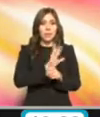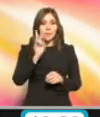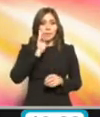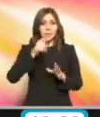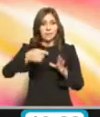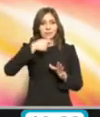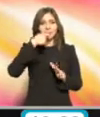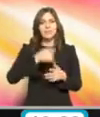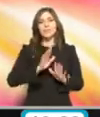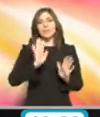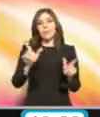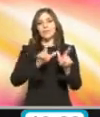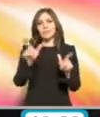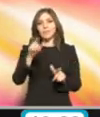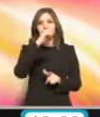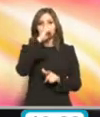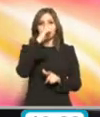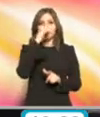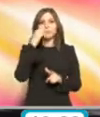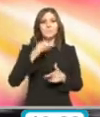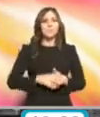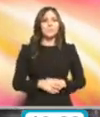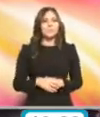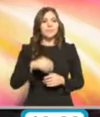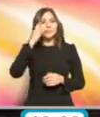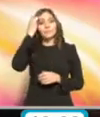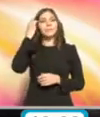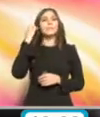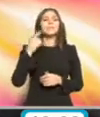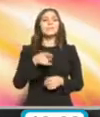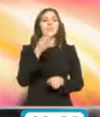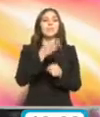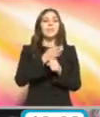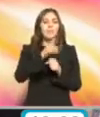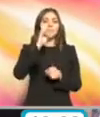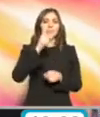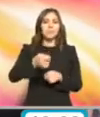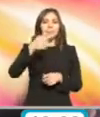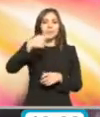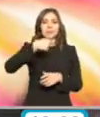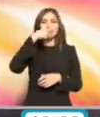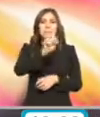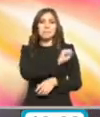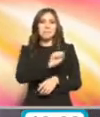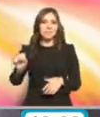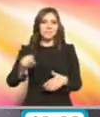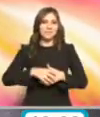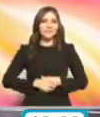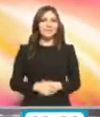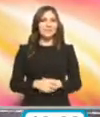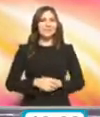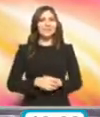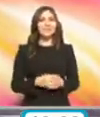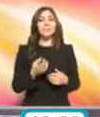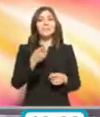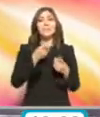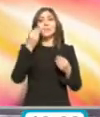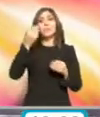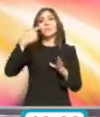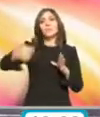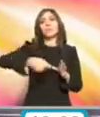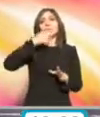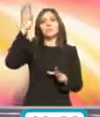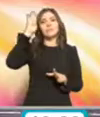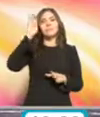chicos. Espérame, yo lo pruebo. Espérame. No seas malo. A ver, ándale pues. ¿Te di mucho? Es que se